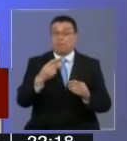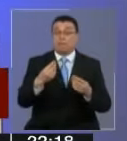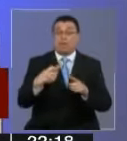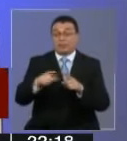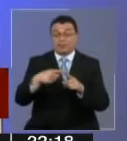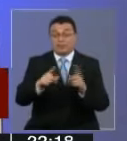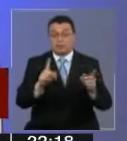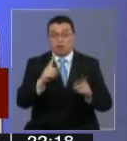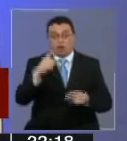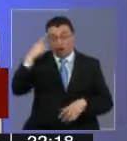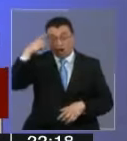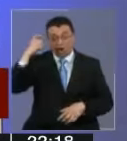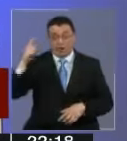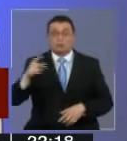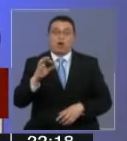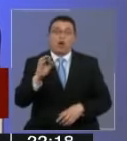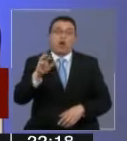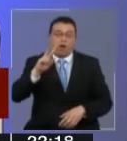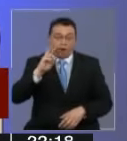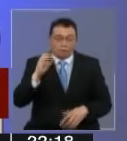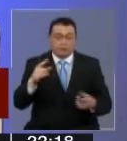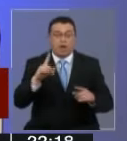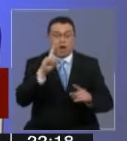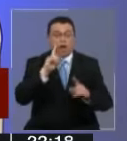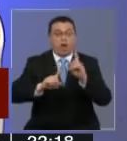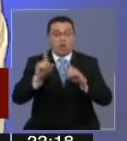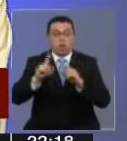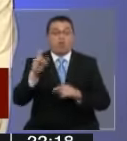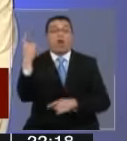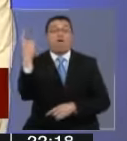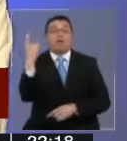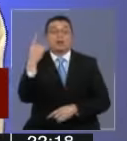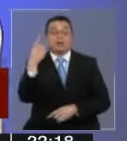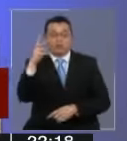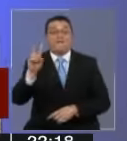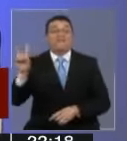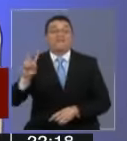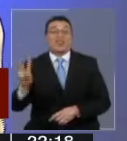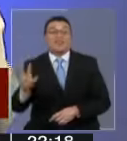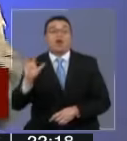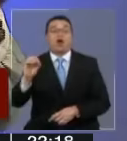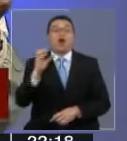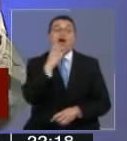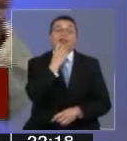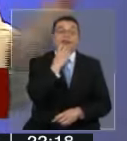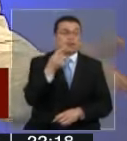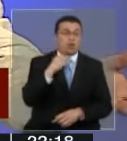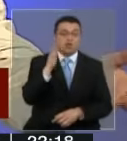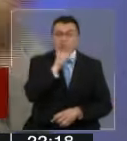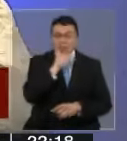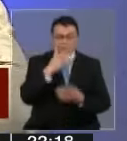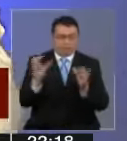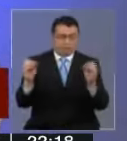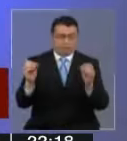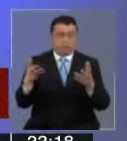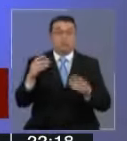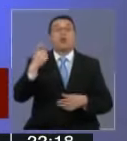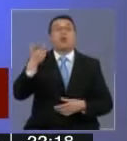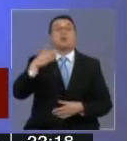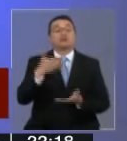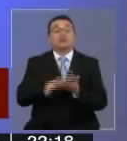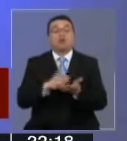que además hay un problema de credibilidad. Obviamente, además que hay universidades que han hecho informes en Valdivia o en Antofagasta diciendo que no hay contaminación, cuando el caso de los cisnes o el